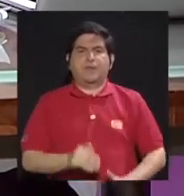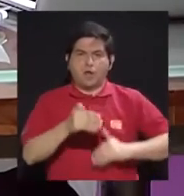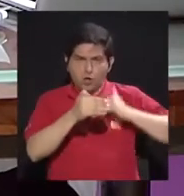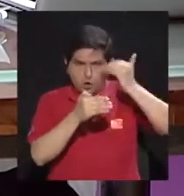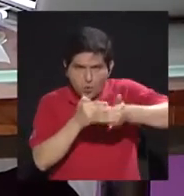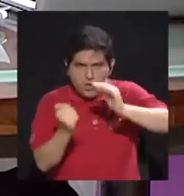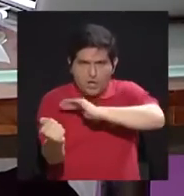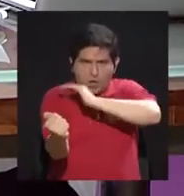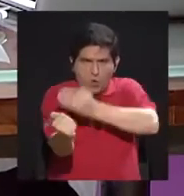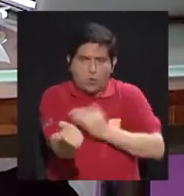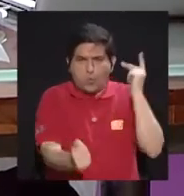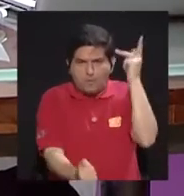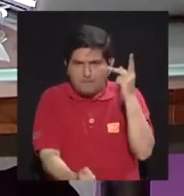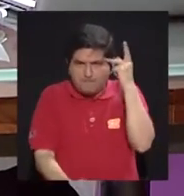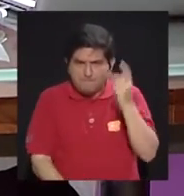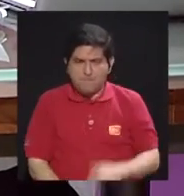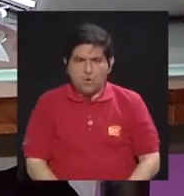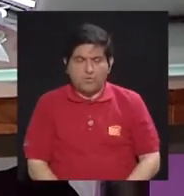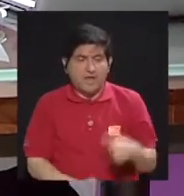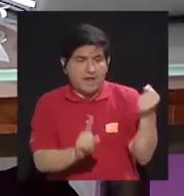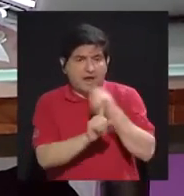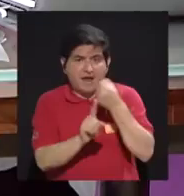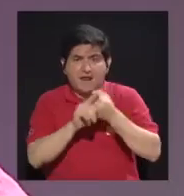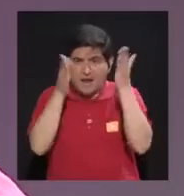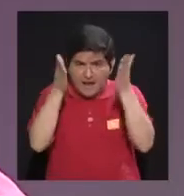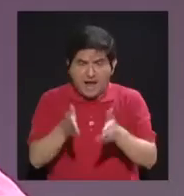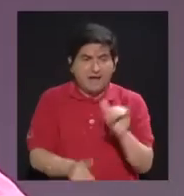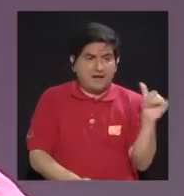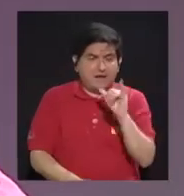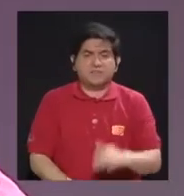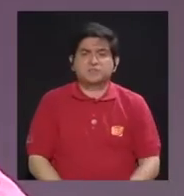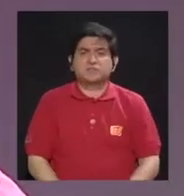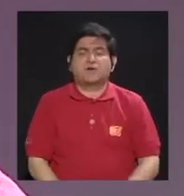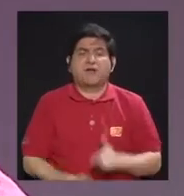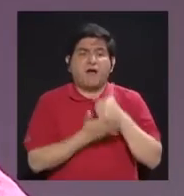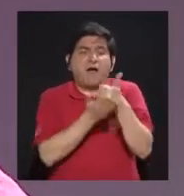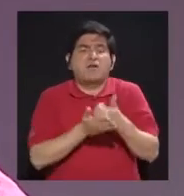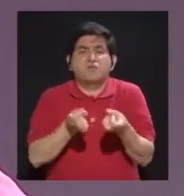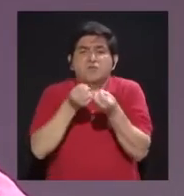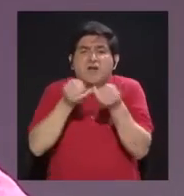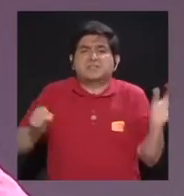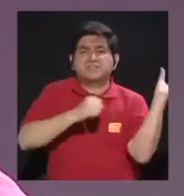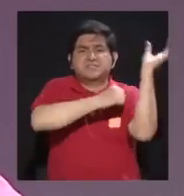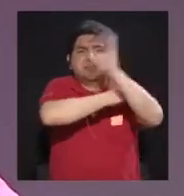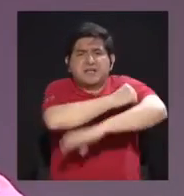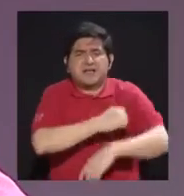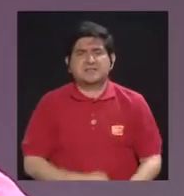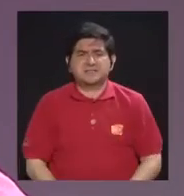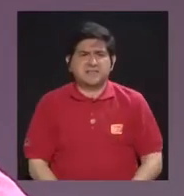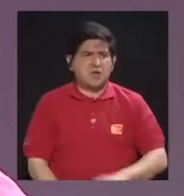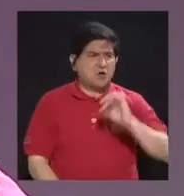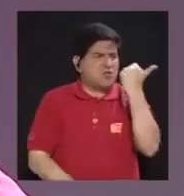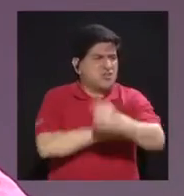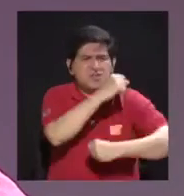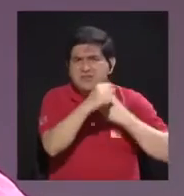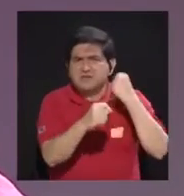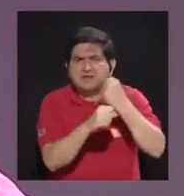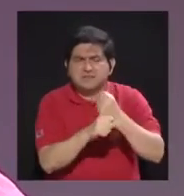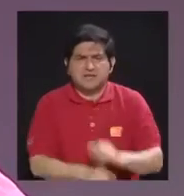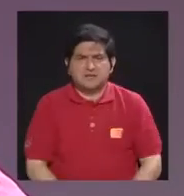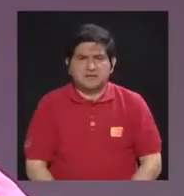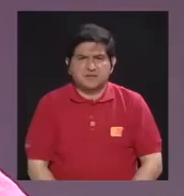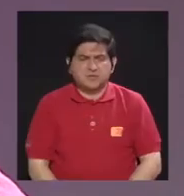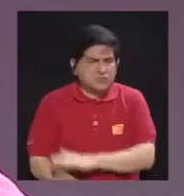es el poder político del agresor el que también favorece la impunidad por más de 10 años y el